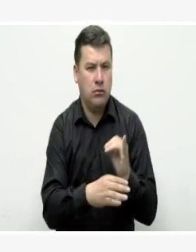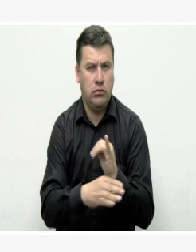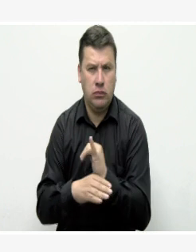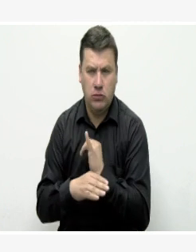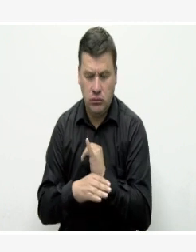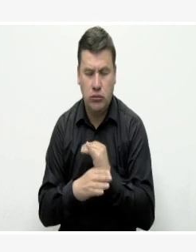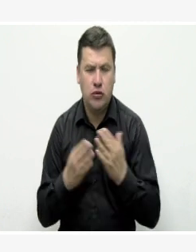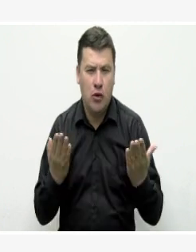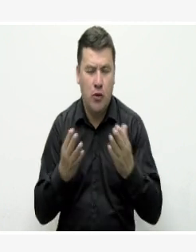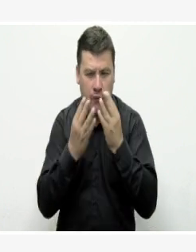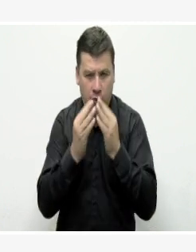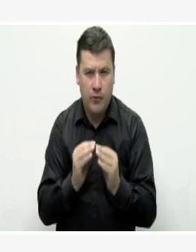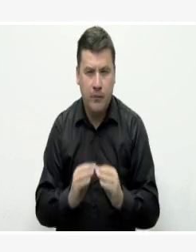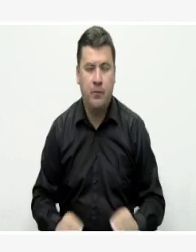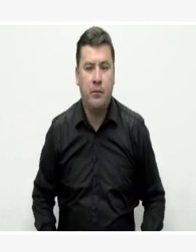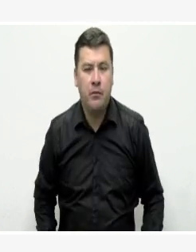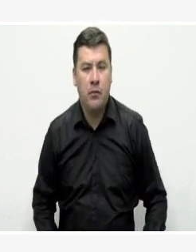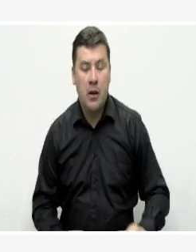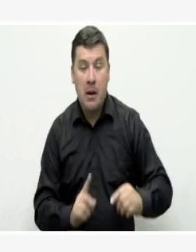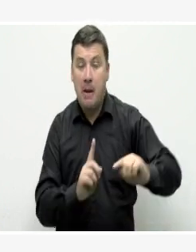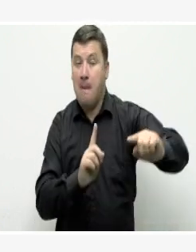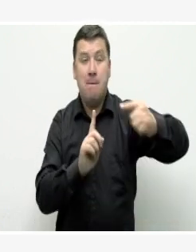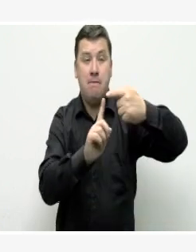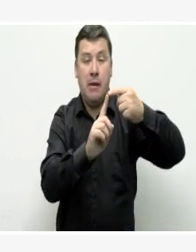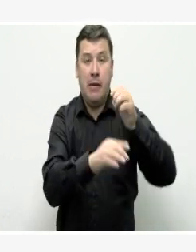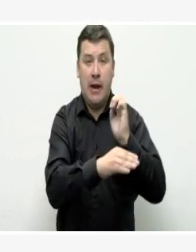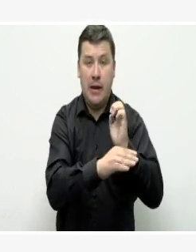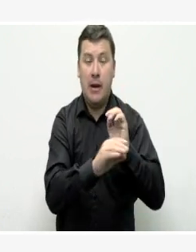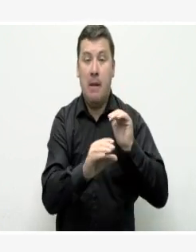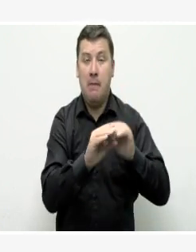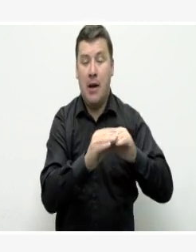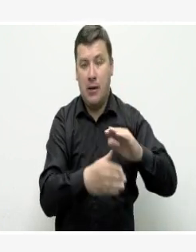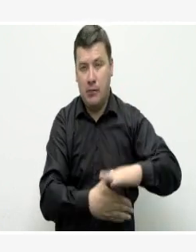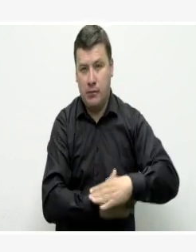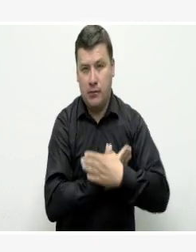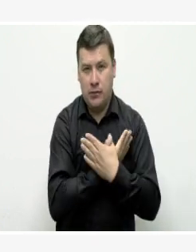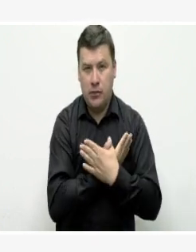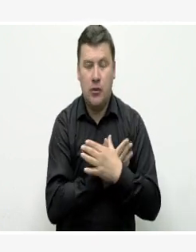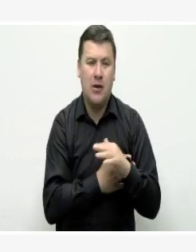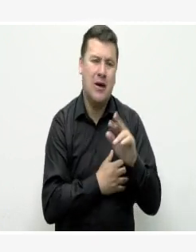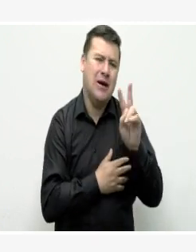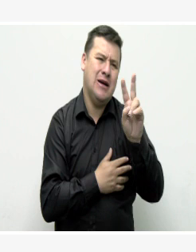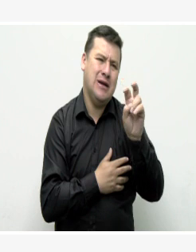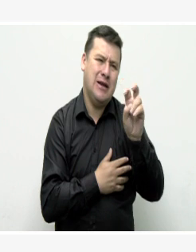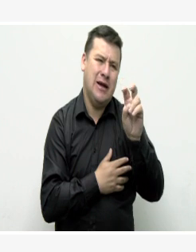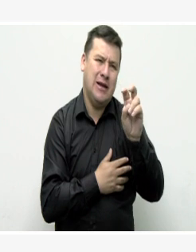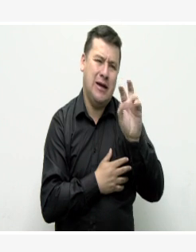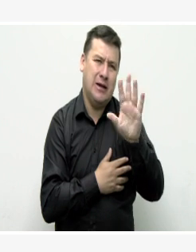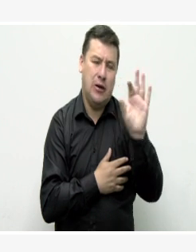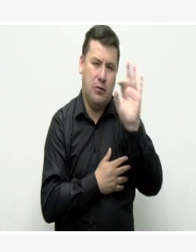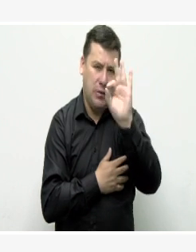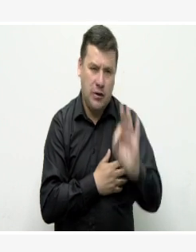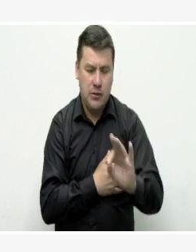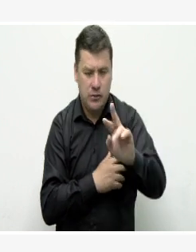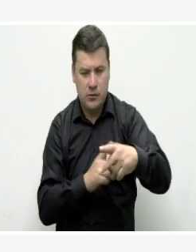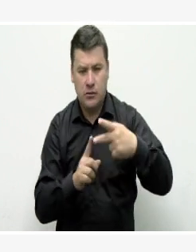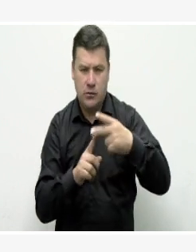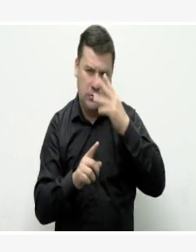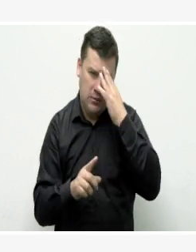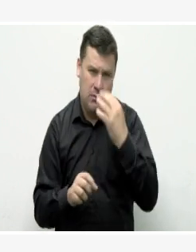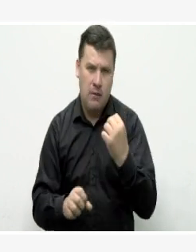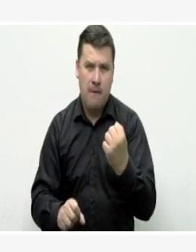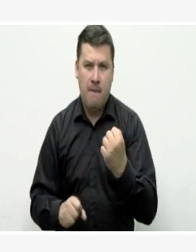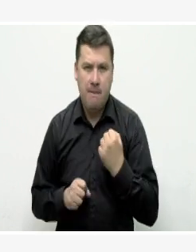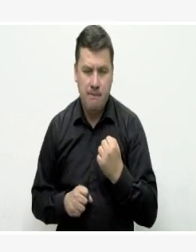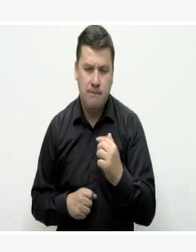de la siguiente forma. Primera entidad, Banco de la República, 75 puntos. Segunda, Ejército